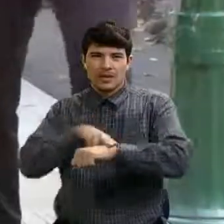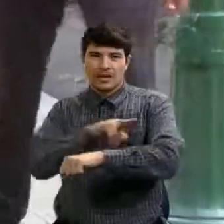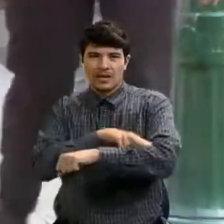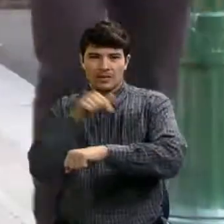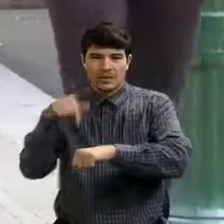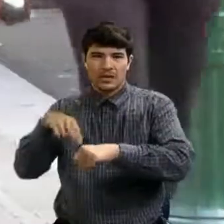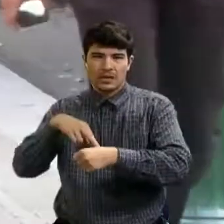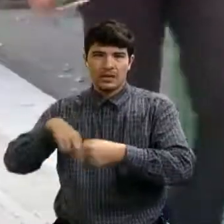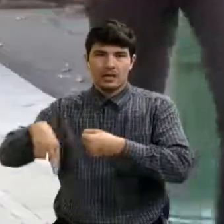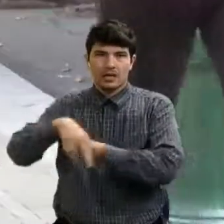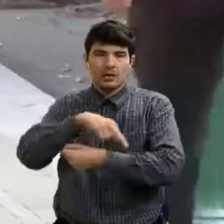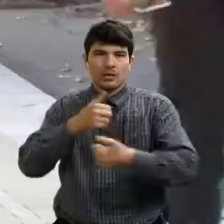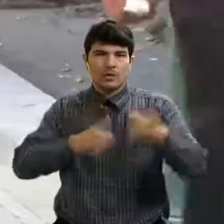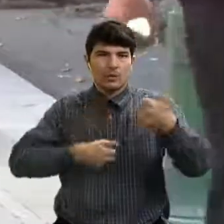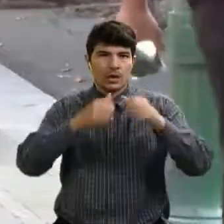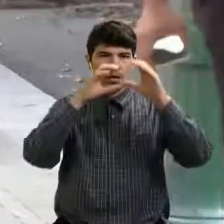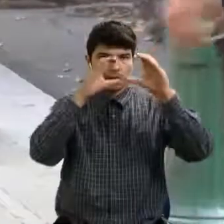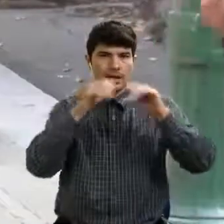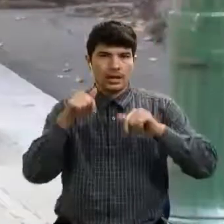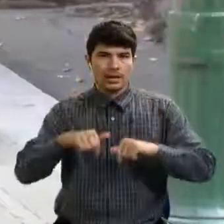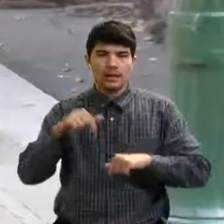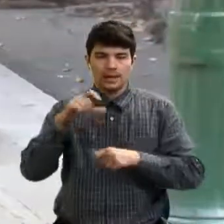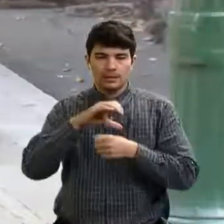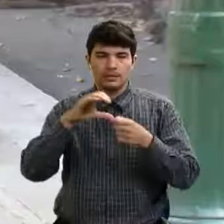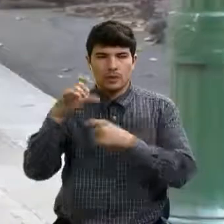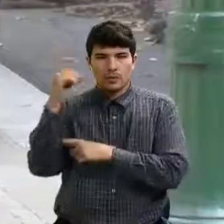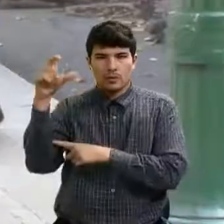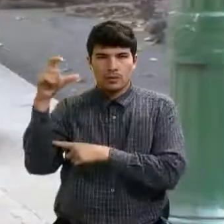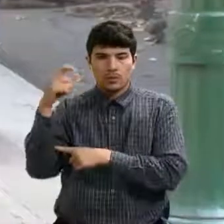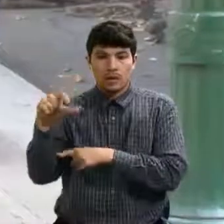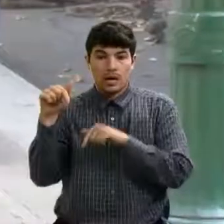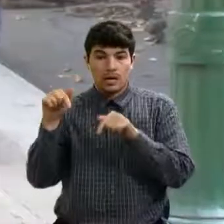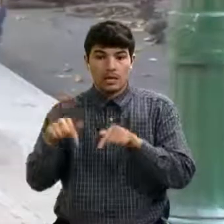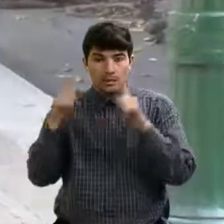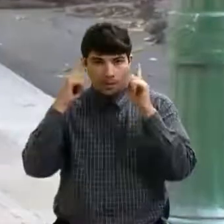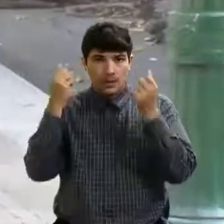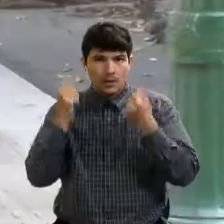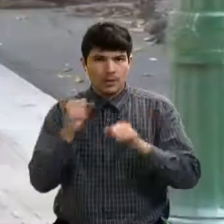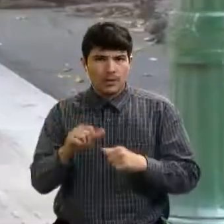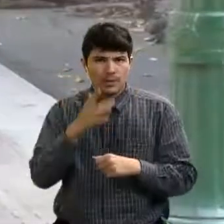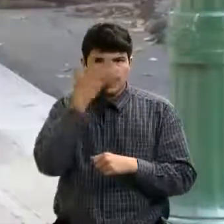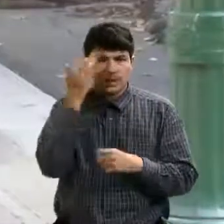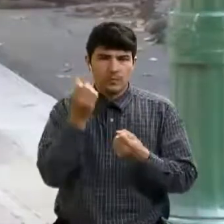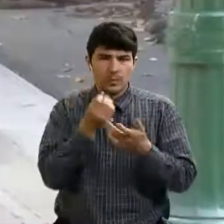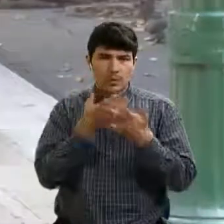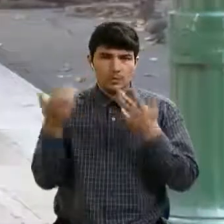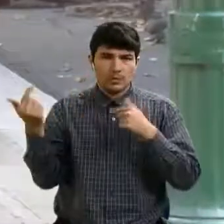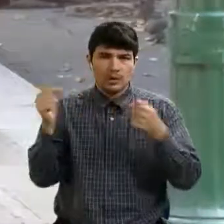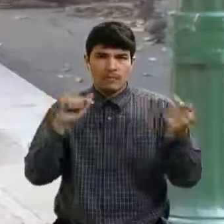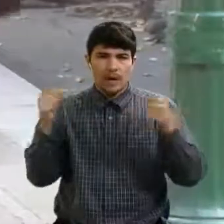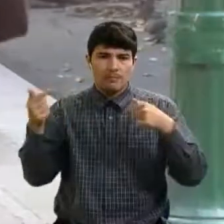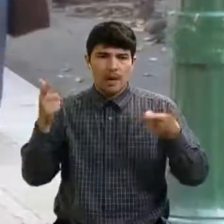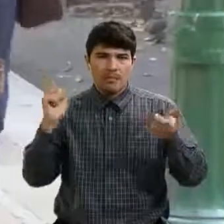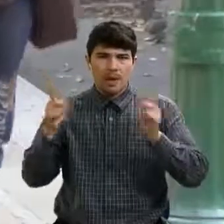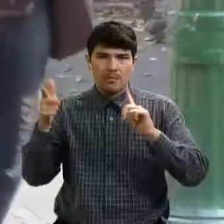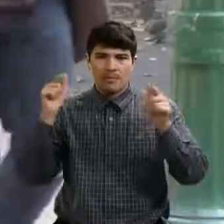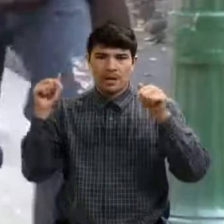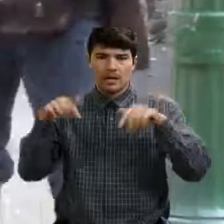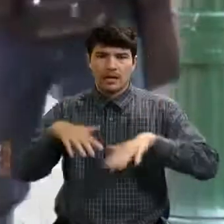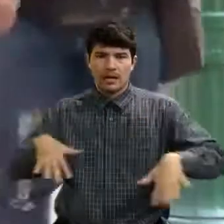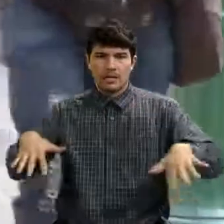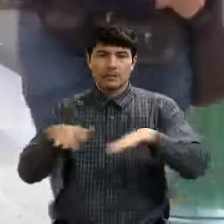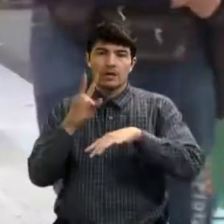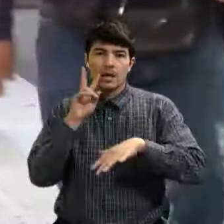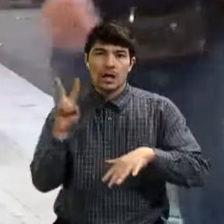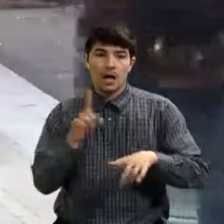básicamente la cámara de comercio de cúcuta están muy preocupados con las continuas balaceras que se están presentando en la zona de frontera incluso algunos